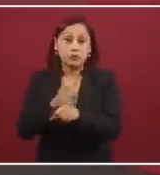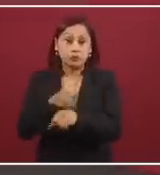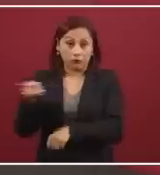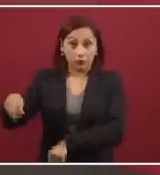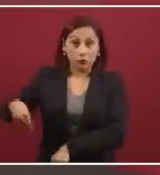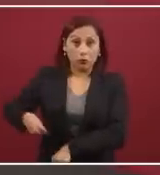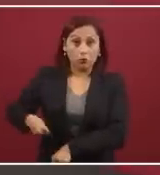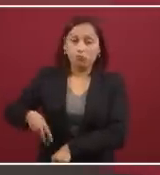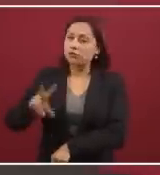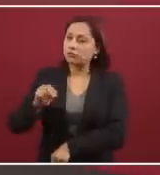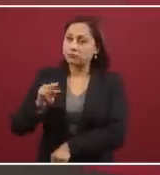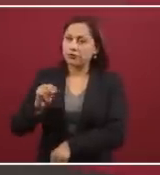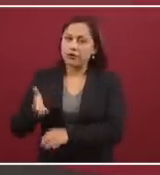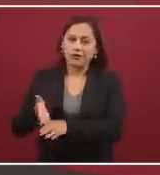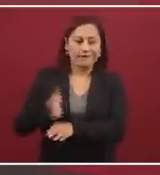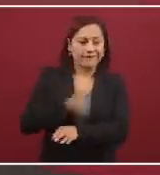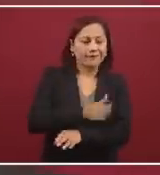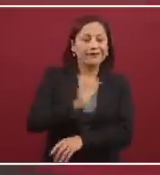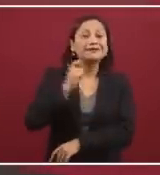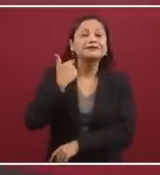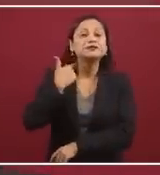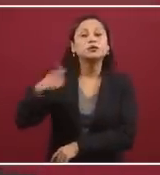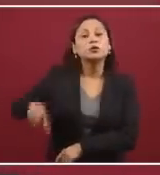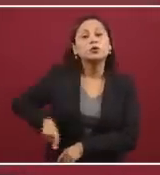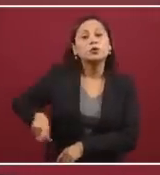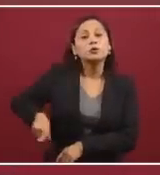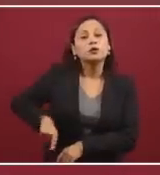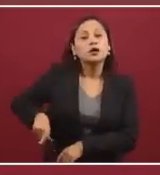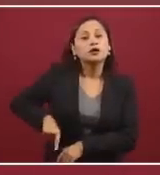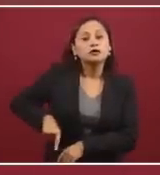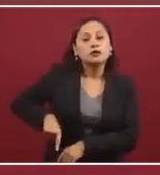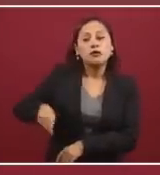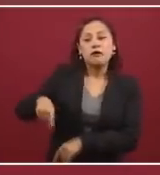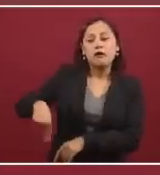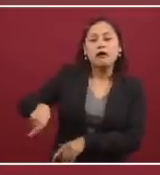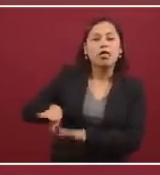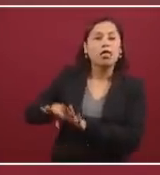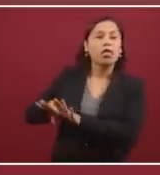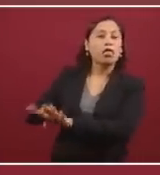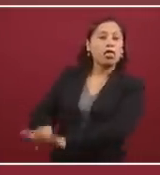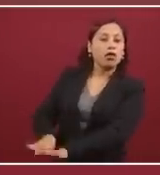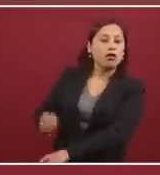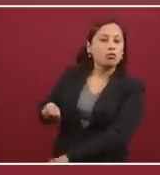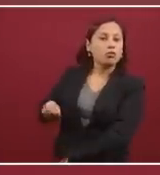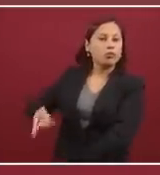anteriores etiquetar a los jóvenes de ninis